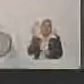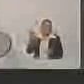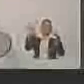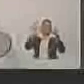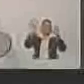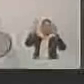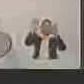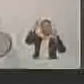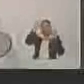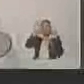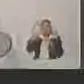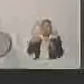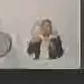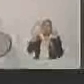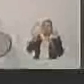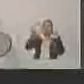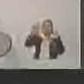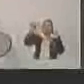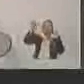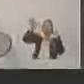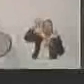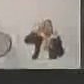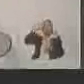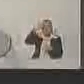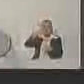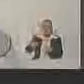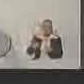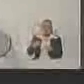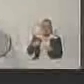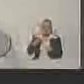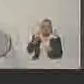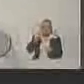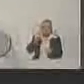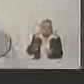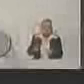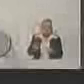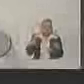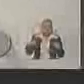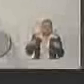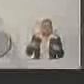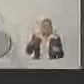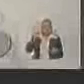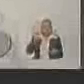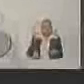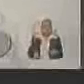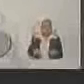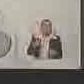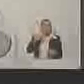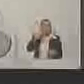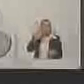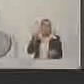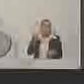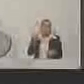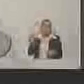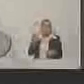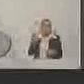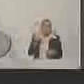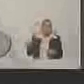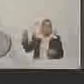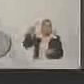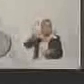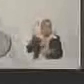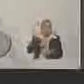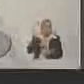esta plataforma para demostrar de una manera distinta que realmente necesitamos mejorar desde